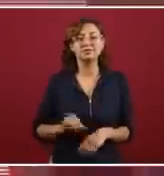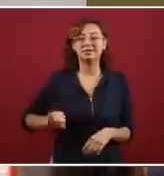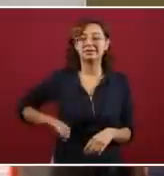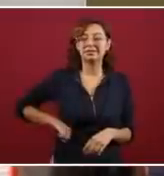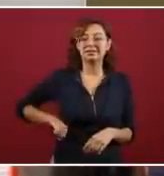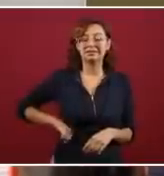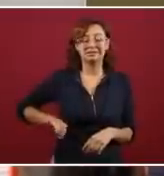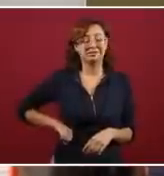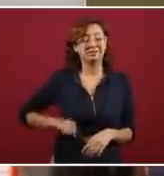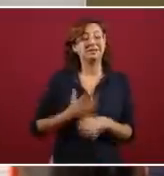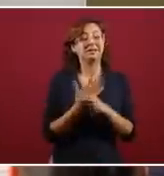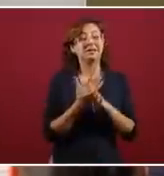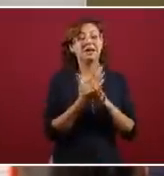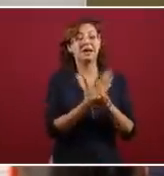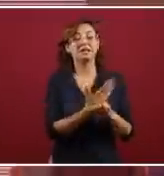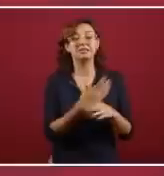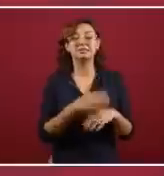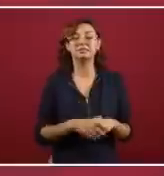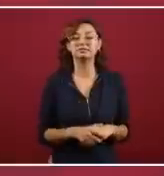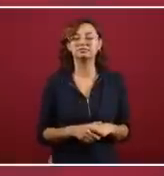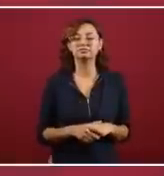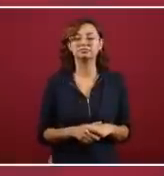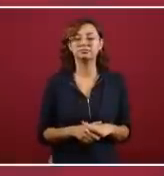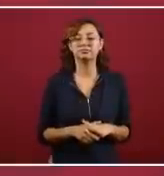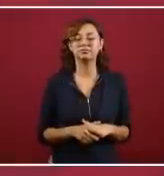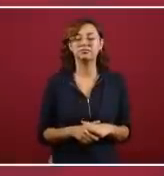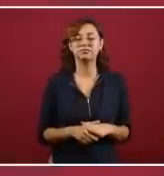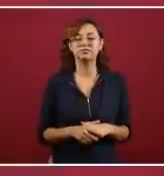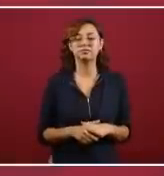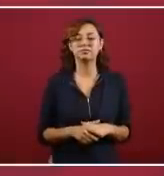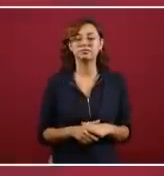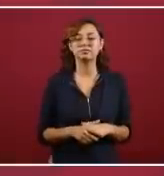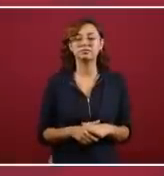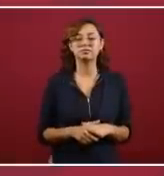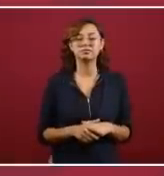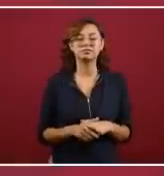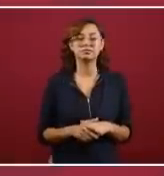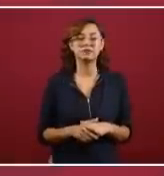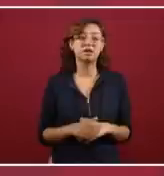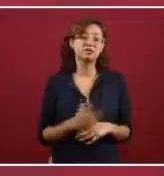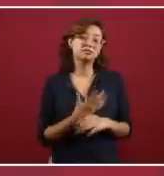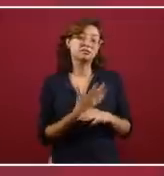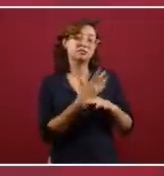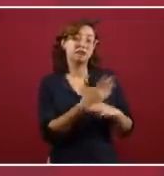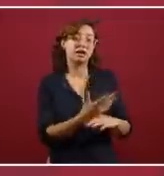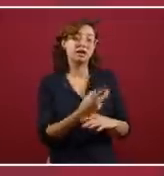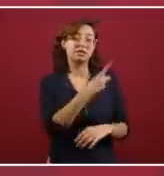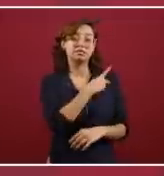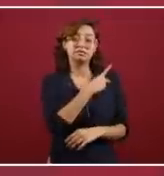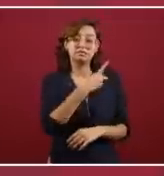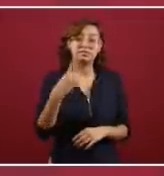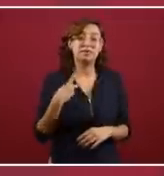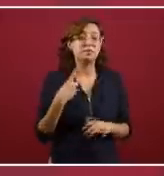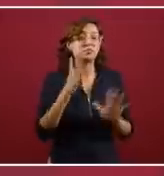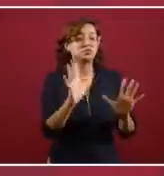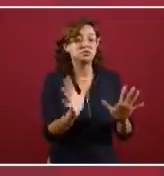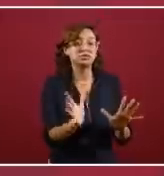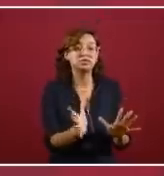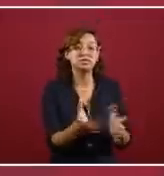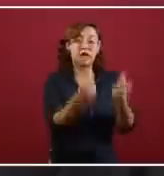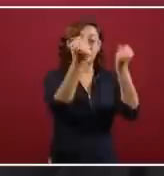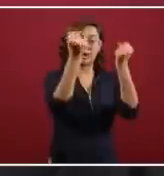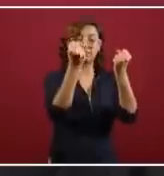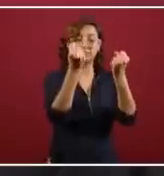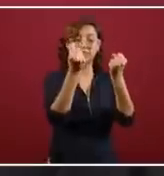que dice que se va a llevar a cabo un rescate que nos iba a